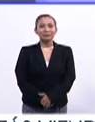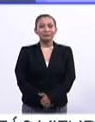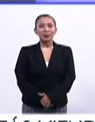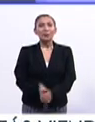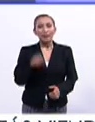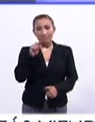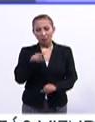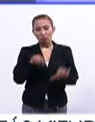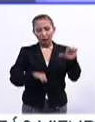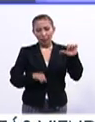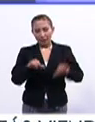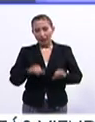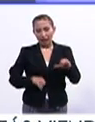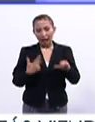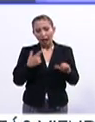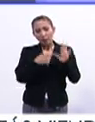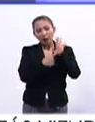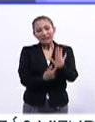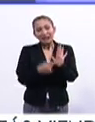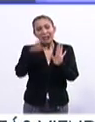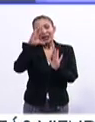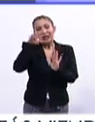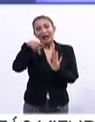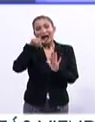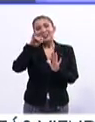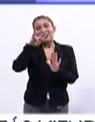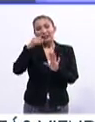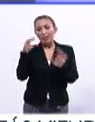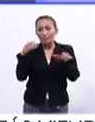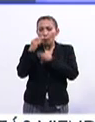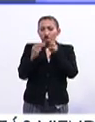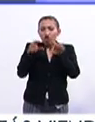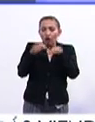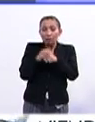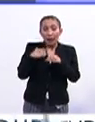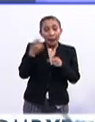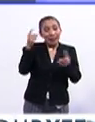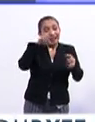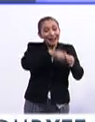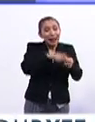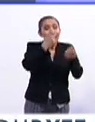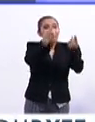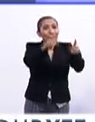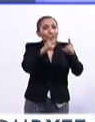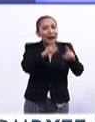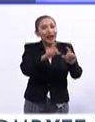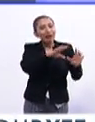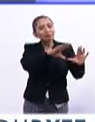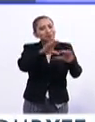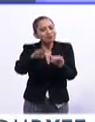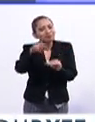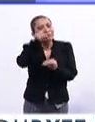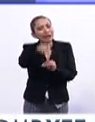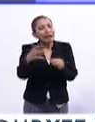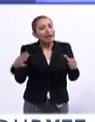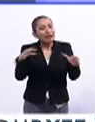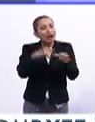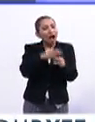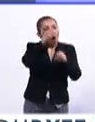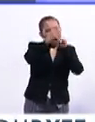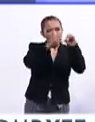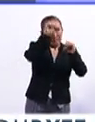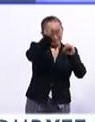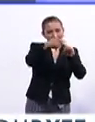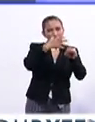comparte las actividades que integra la muestra kandinsky pequeños mundos se presenta un concierto didáctico en el que se mezclan las